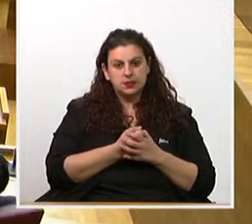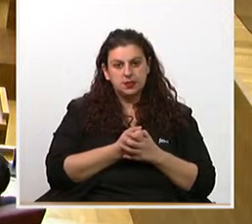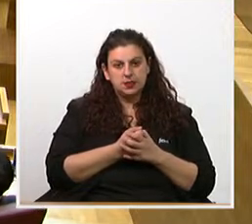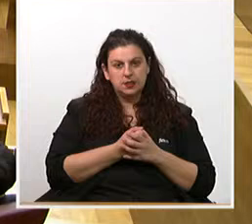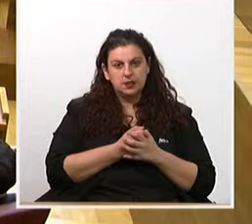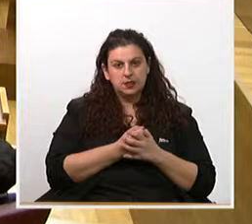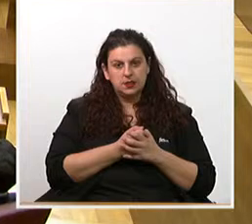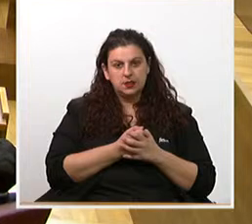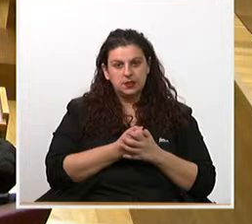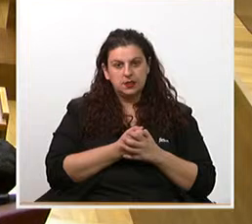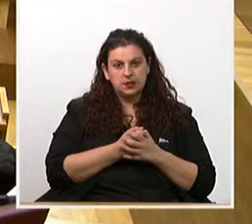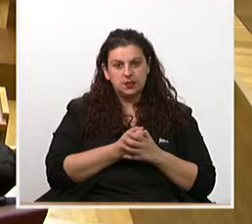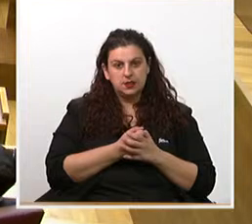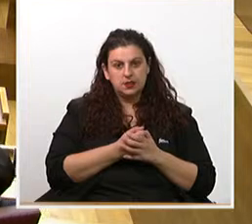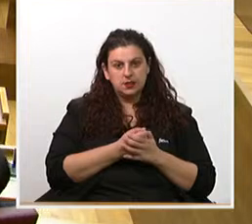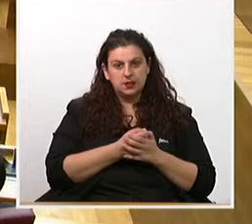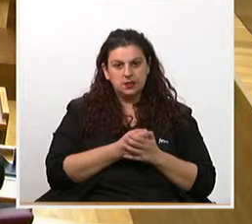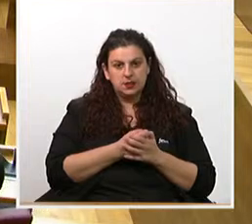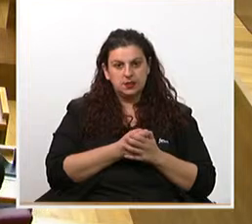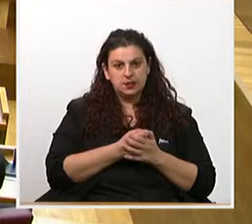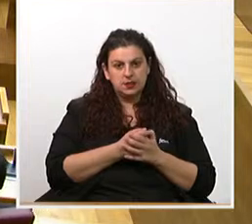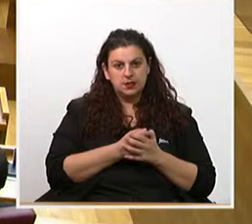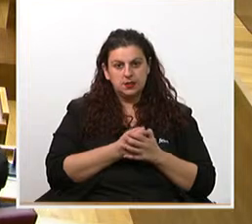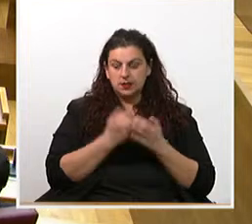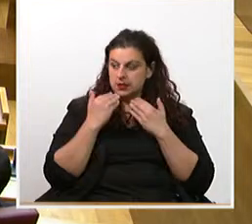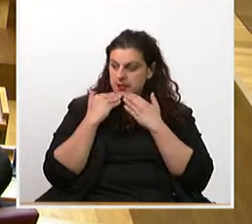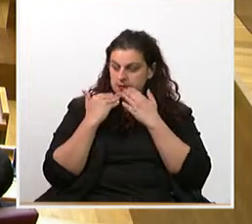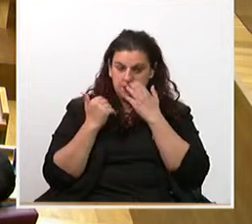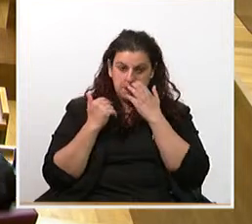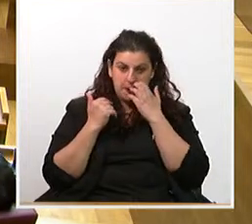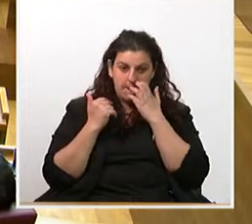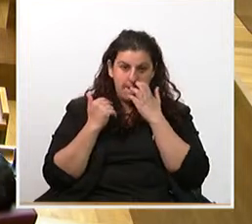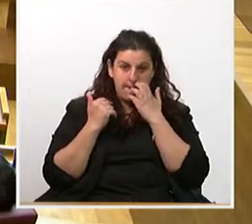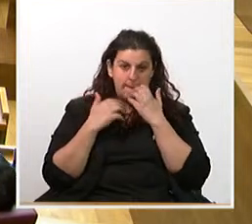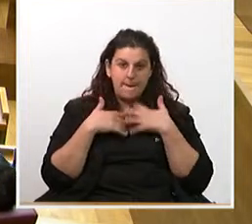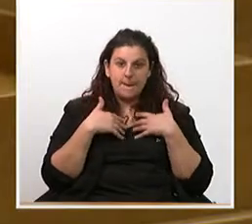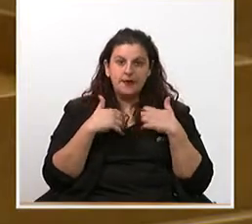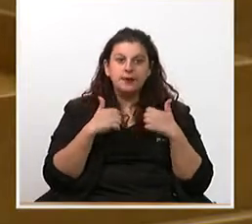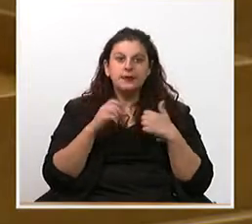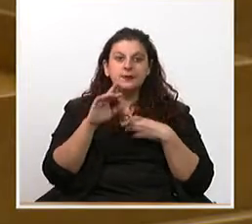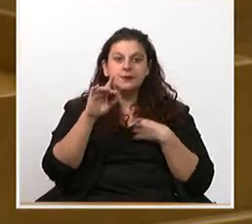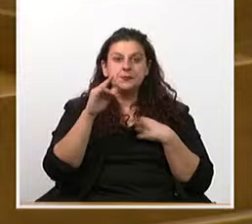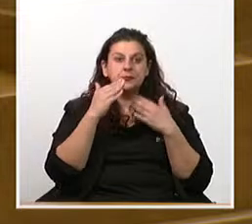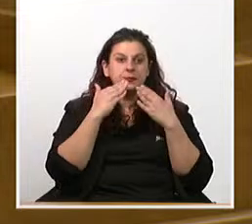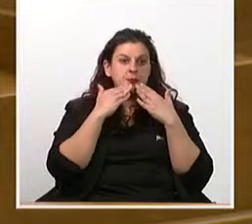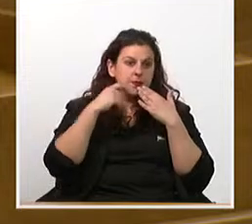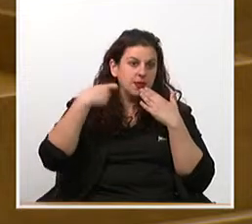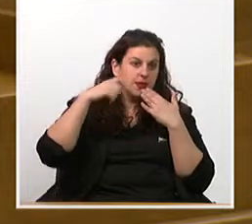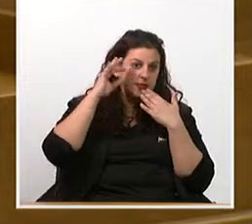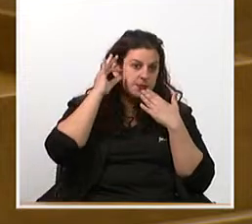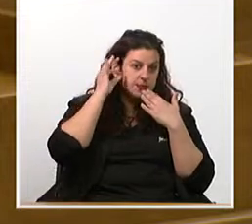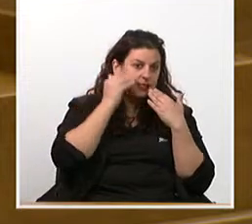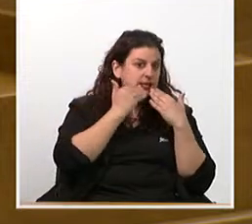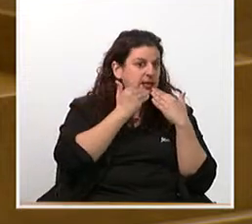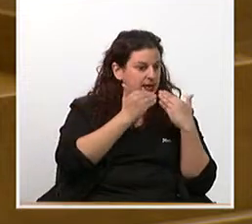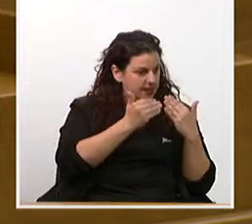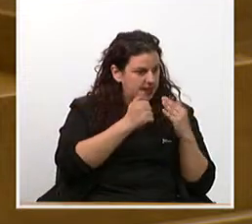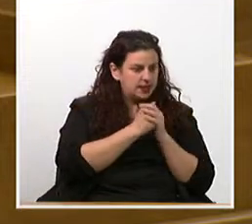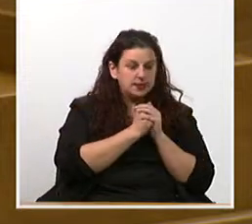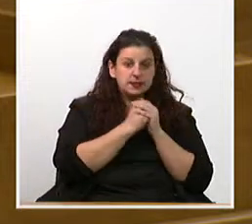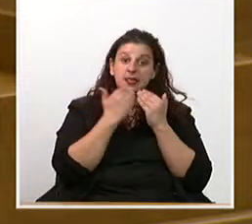President Gracias muchas gracias Cuando quiera Sí gracias presidenta gracias gracias